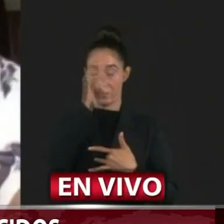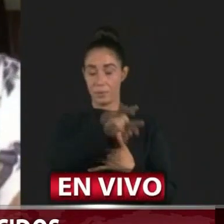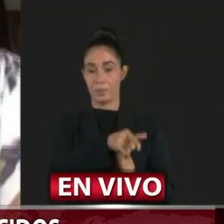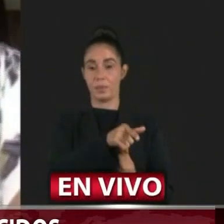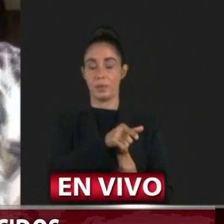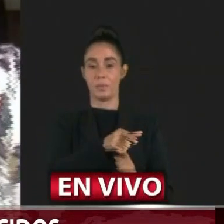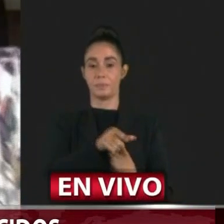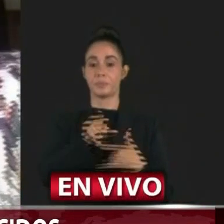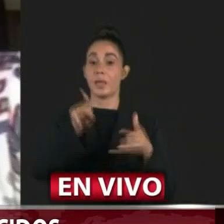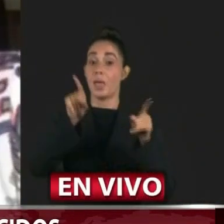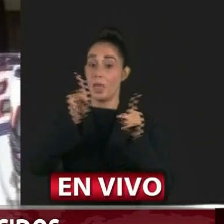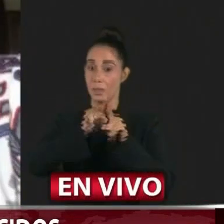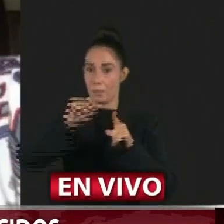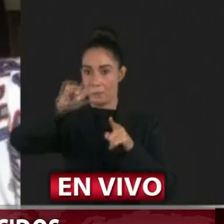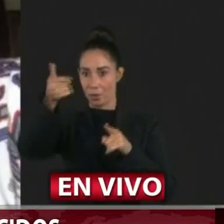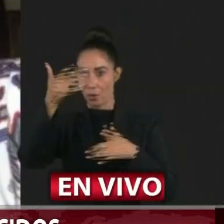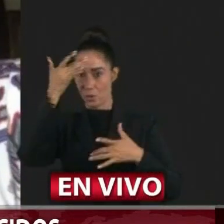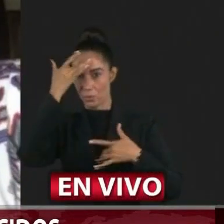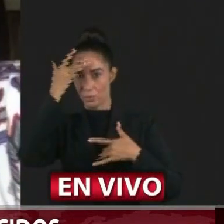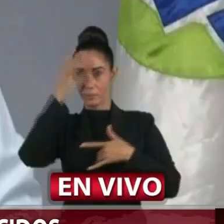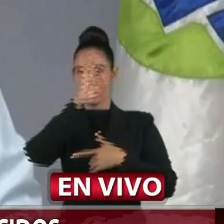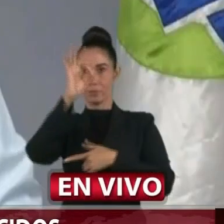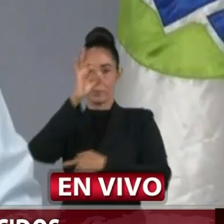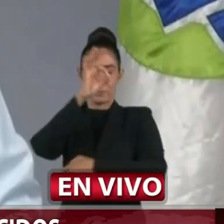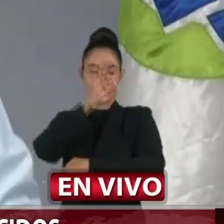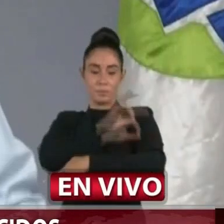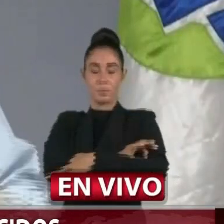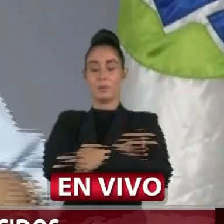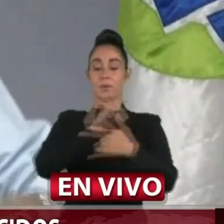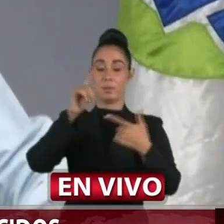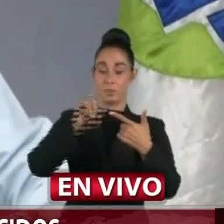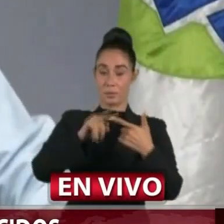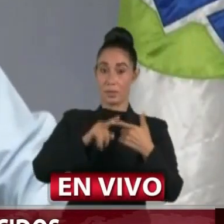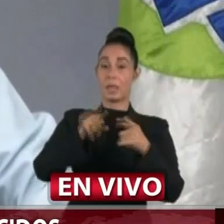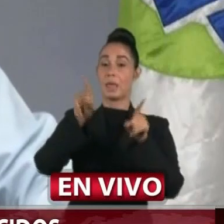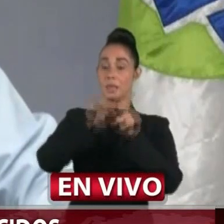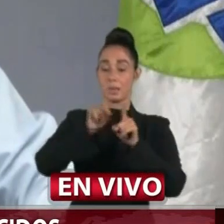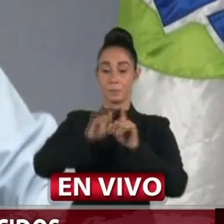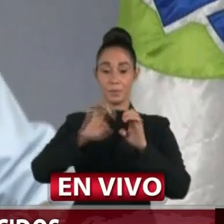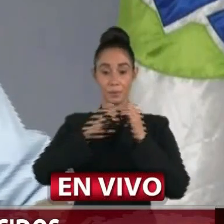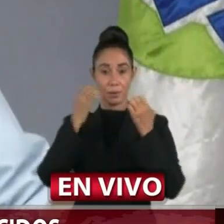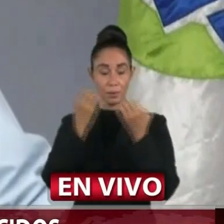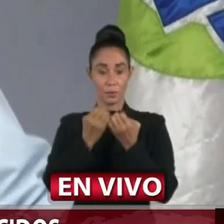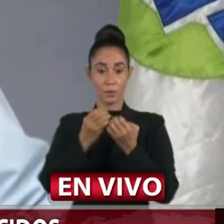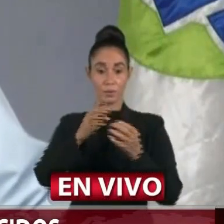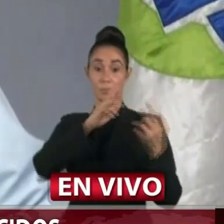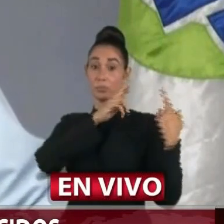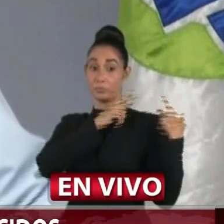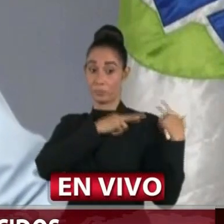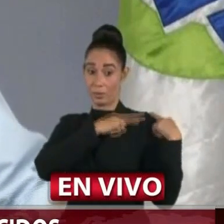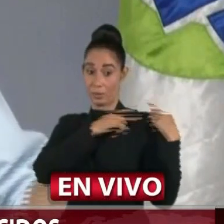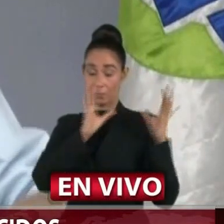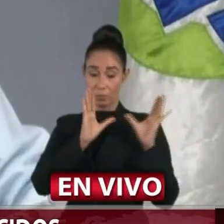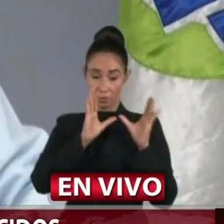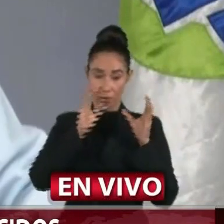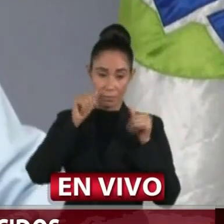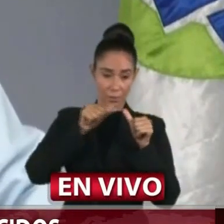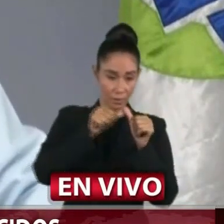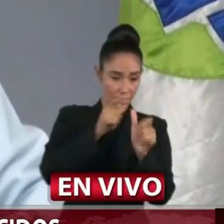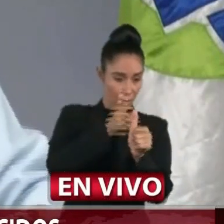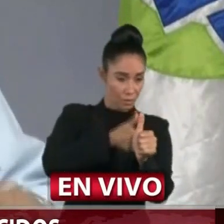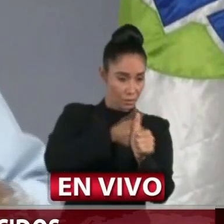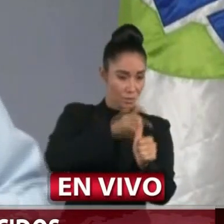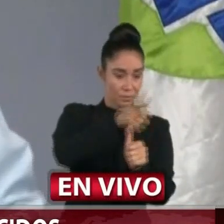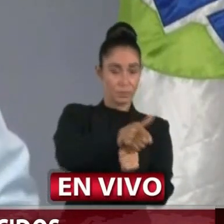el programa de dengue también tiene sus programas y sus responsables para la ejecución y continúan realizando su